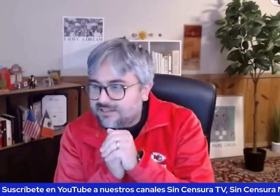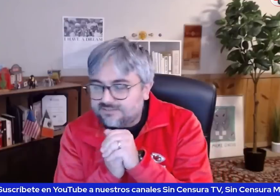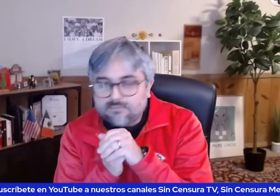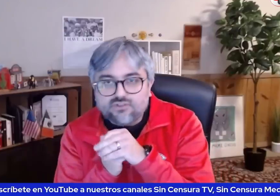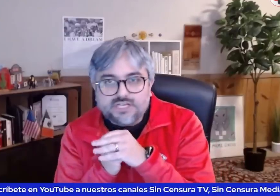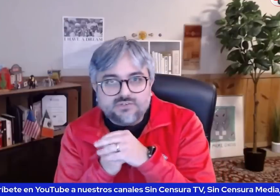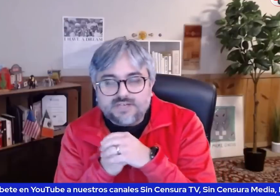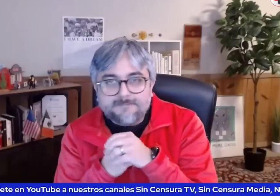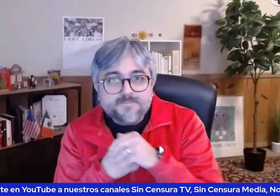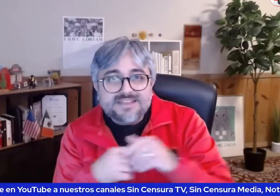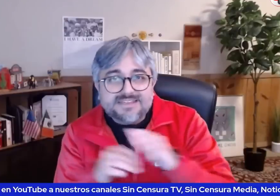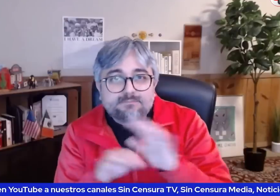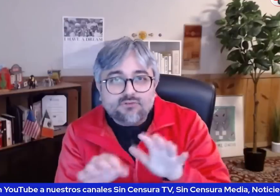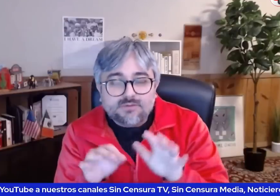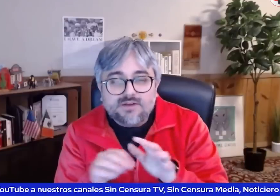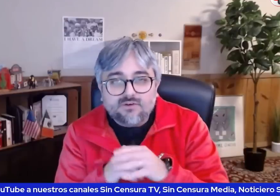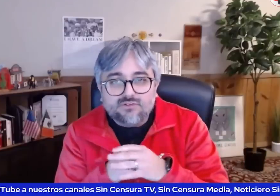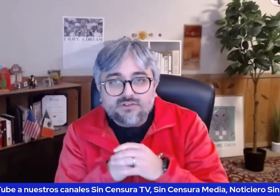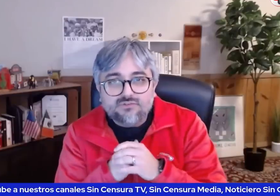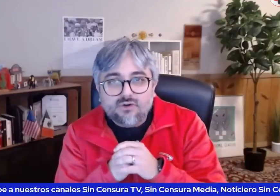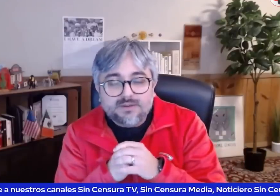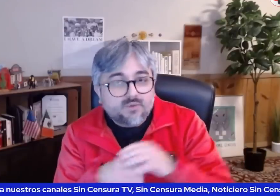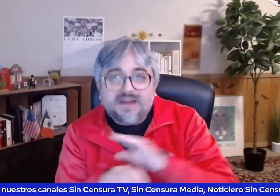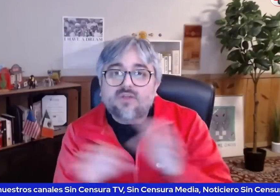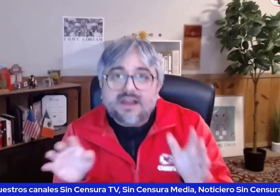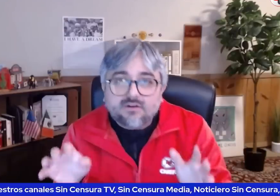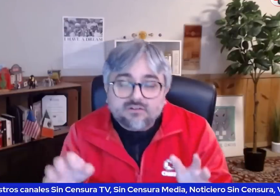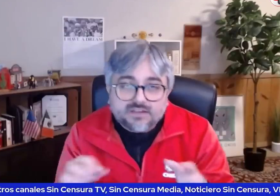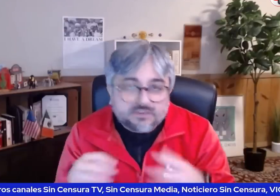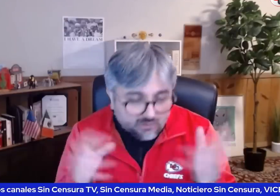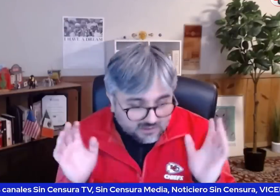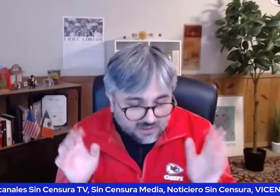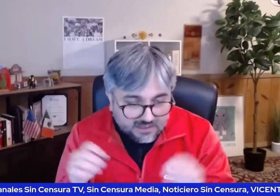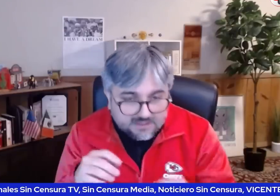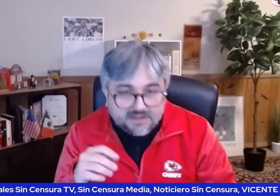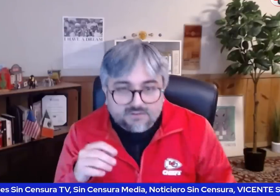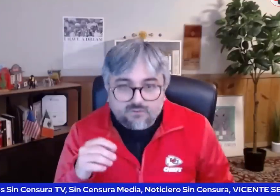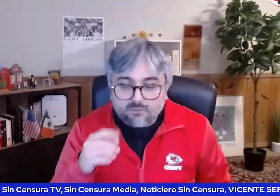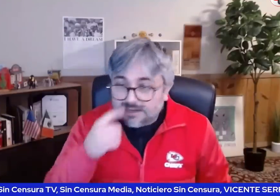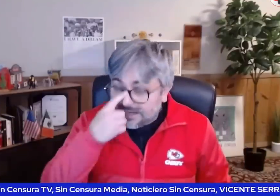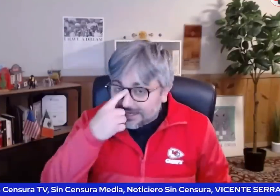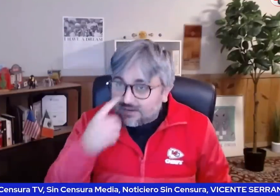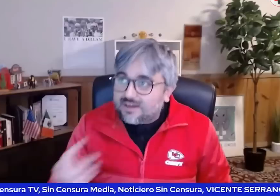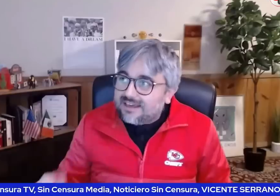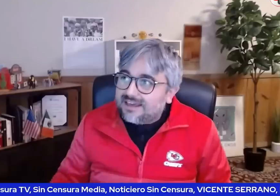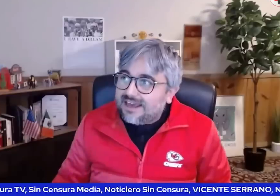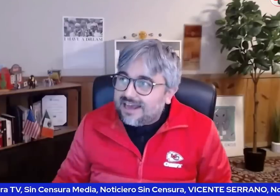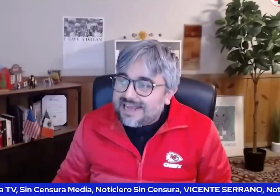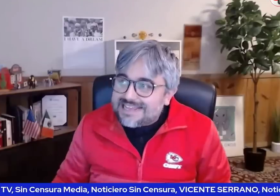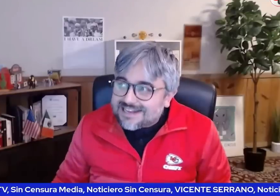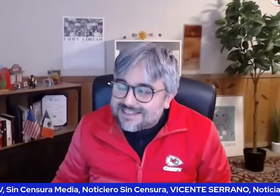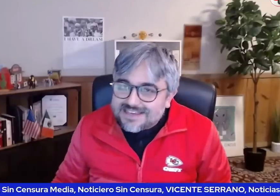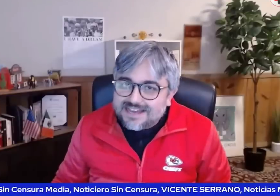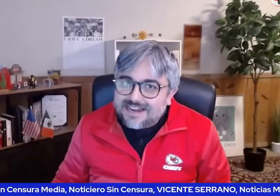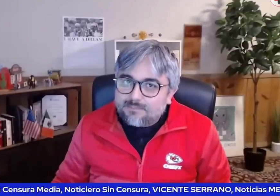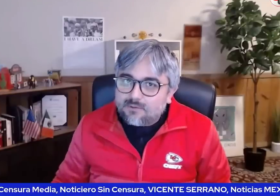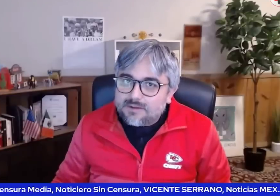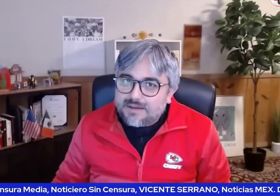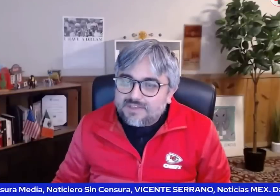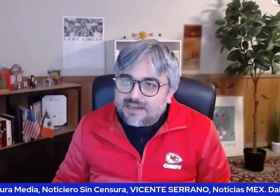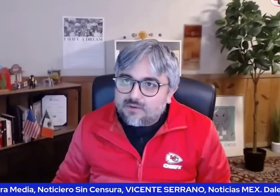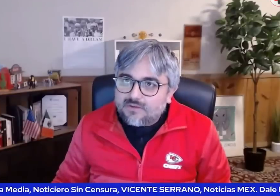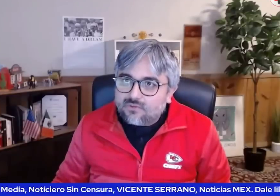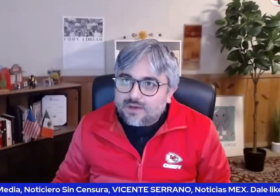después, ¿no? Este muchacho que es imposible conocer su nombre, nunca lo da a conocer, es otro de Reforma. Creo que ahí radica